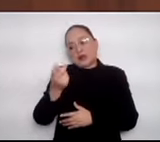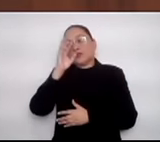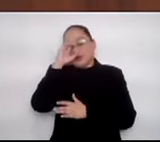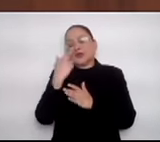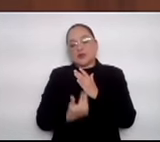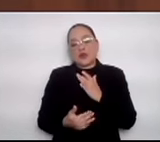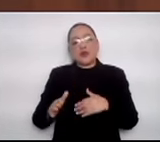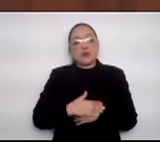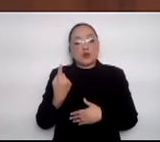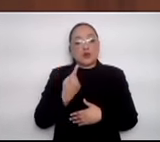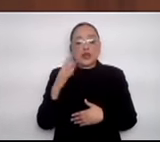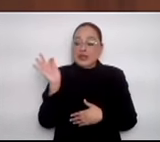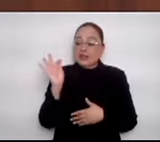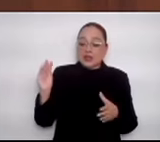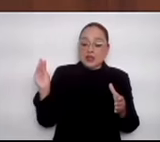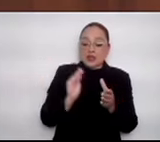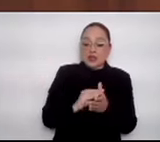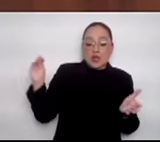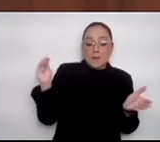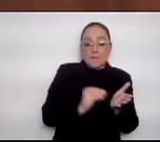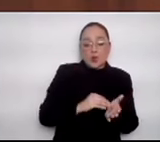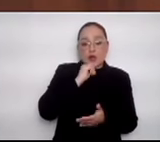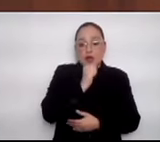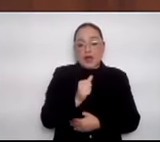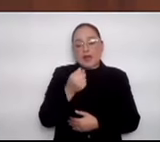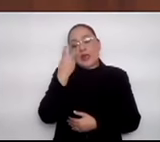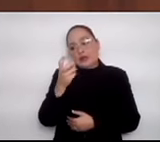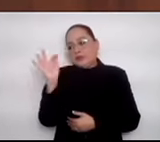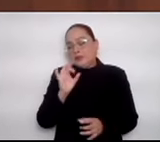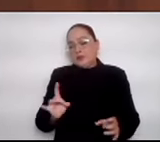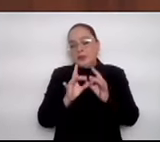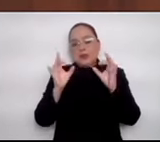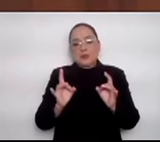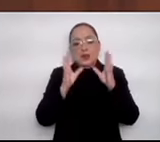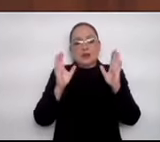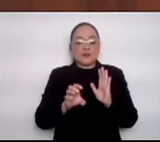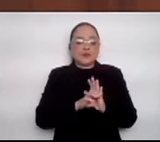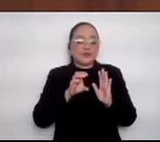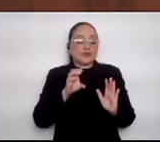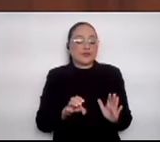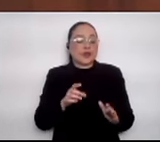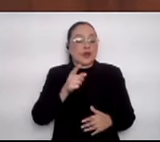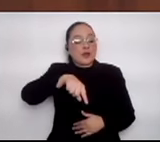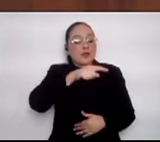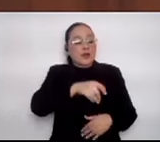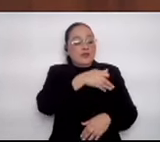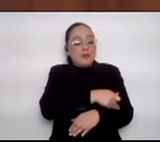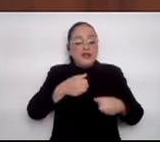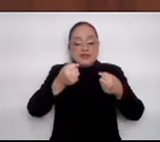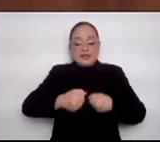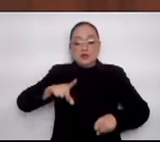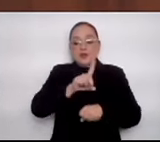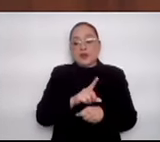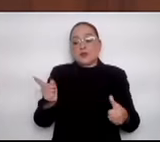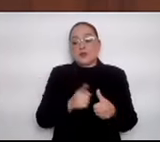pueden costarnos muy caro. Por ejemplo, la seguridad de las familias debe ser prioridad para todos